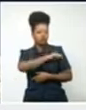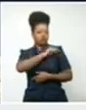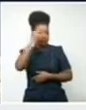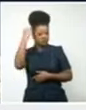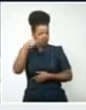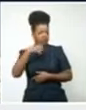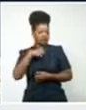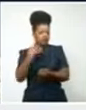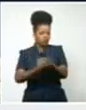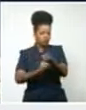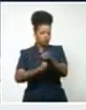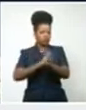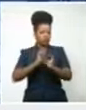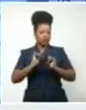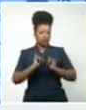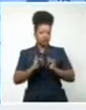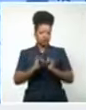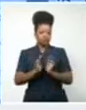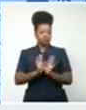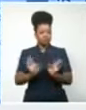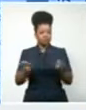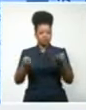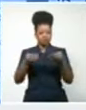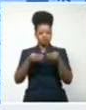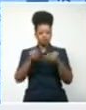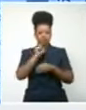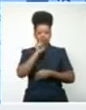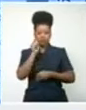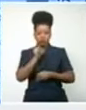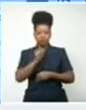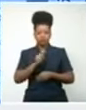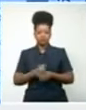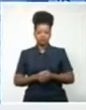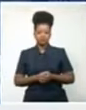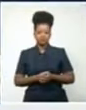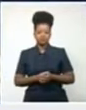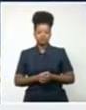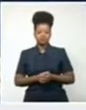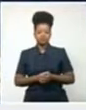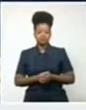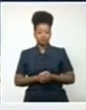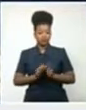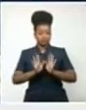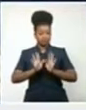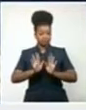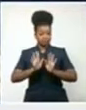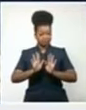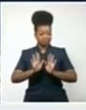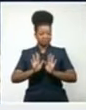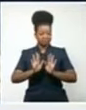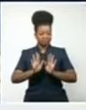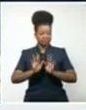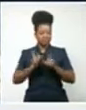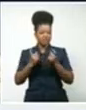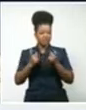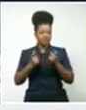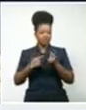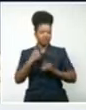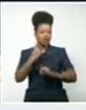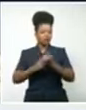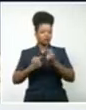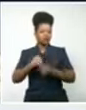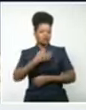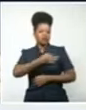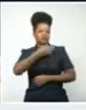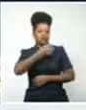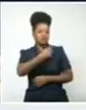esta información. Así terminamos la ronda de preguntas, doctor. Sí, pero yo tengo una deuda con la población, ¿no? Porque